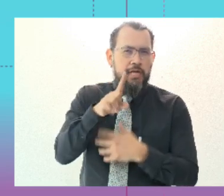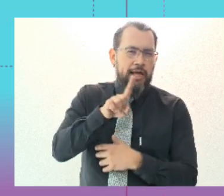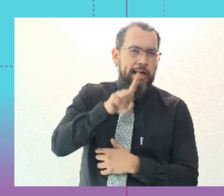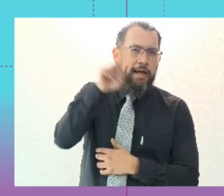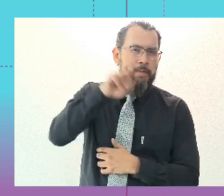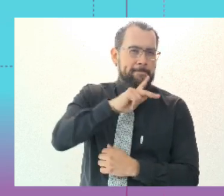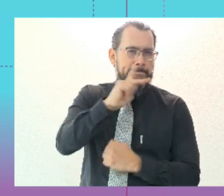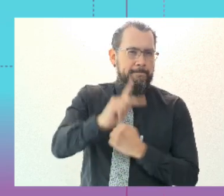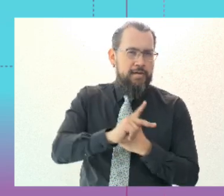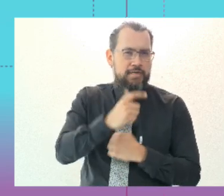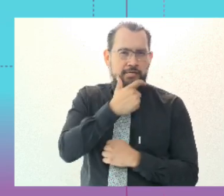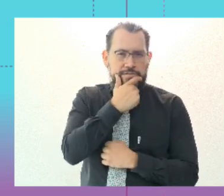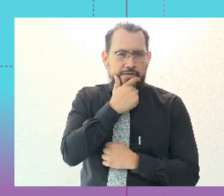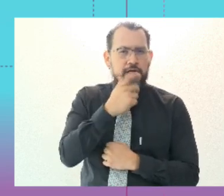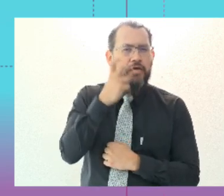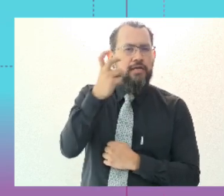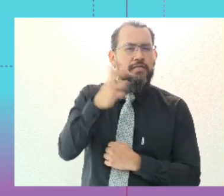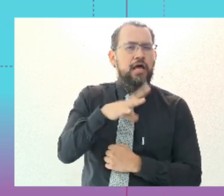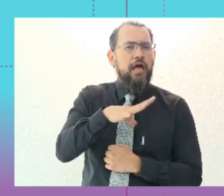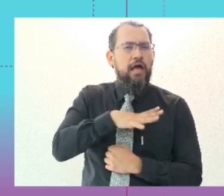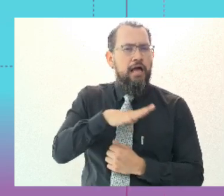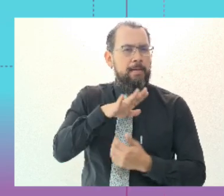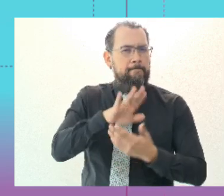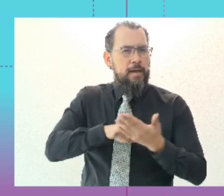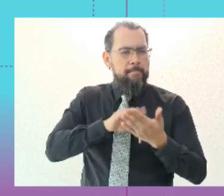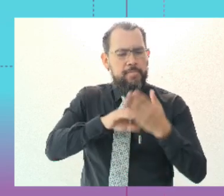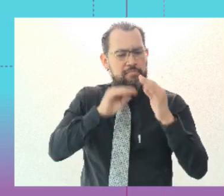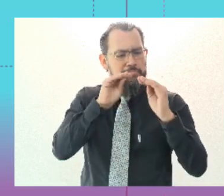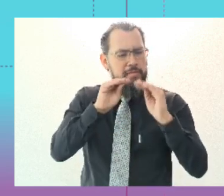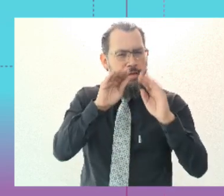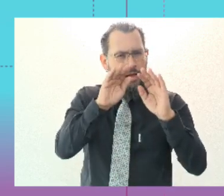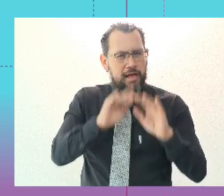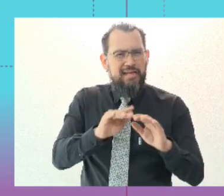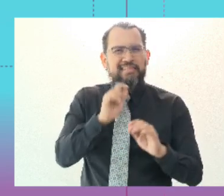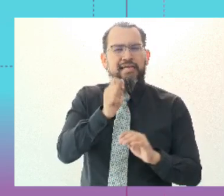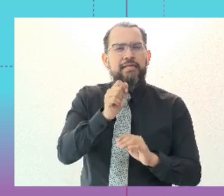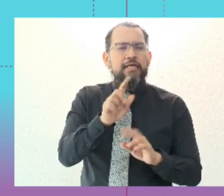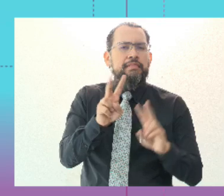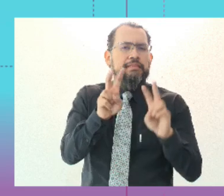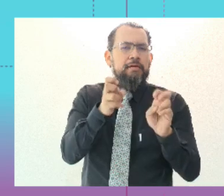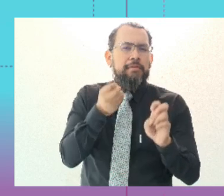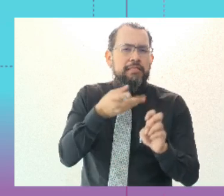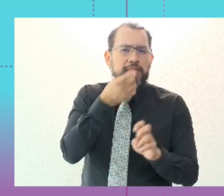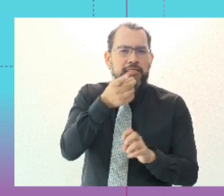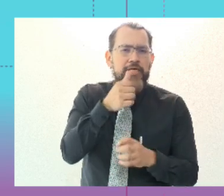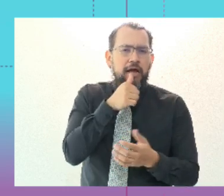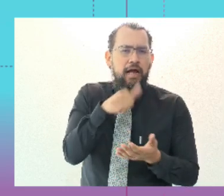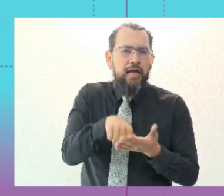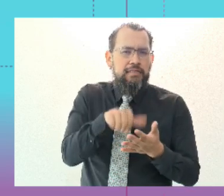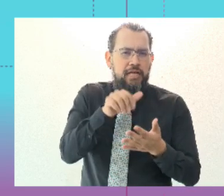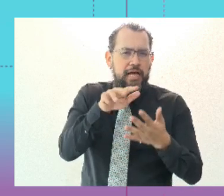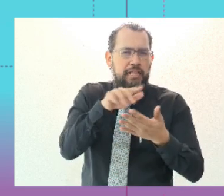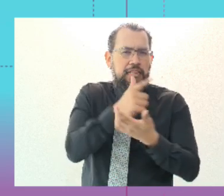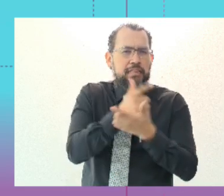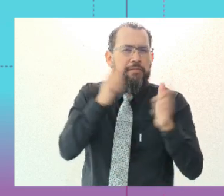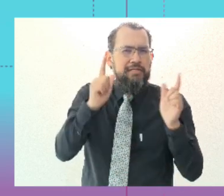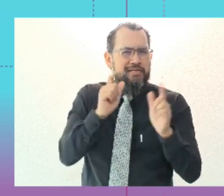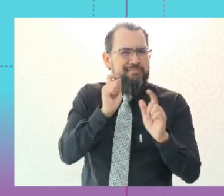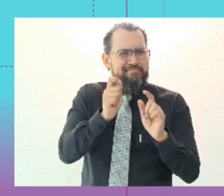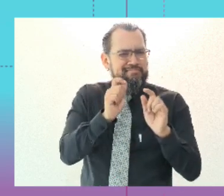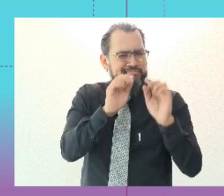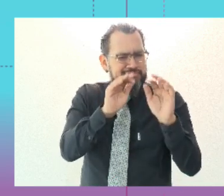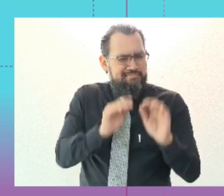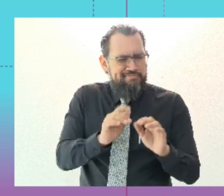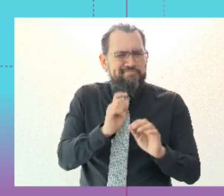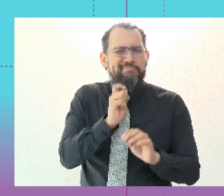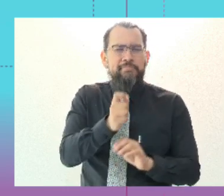Inglaterra, con lo que se conoce como la Carta de Libertades. Esta Carta de Libertades se construye a partir de que un